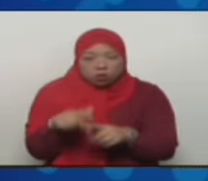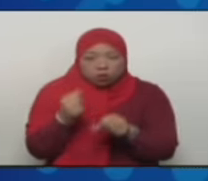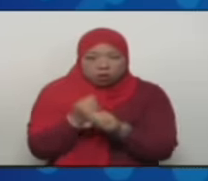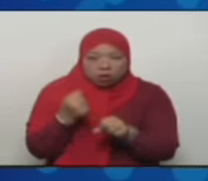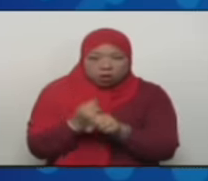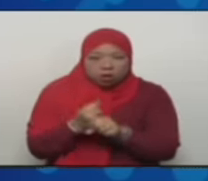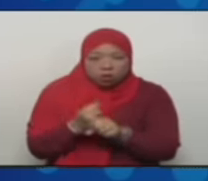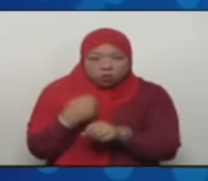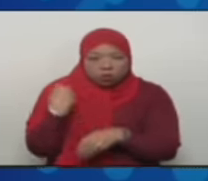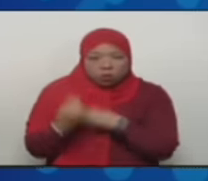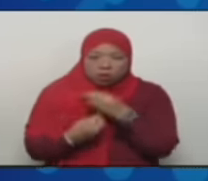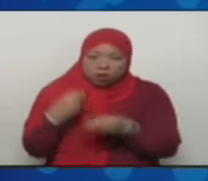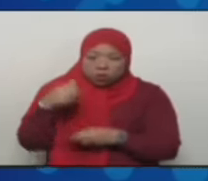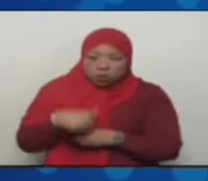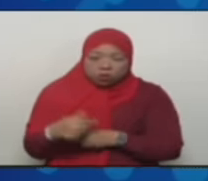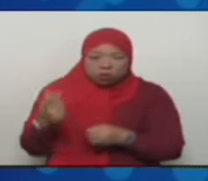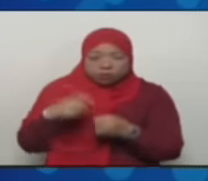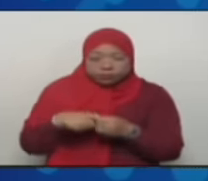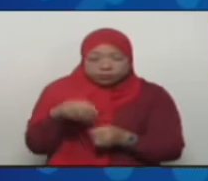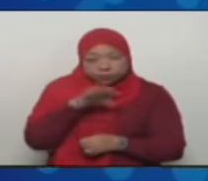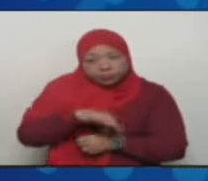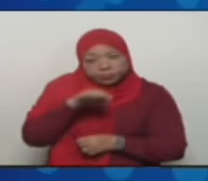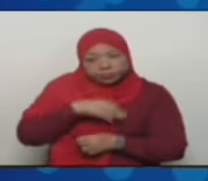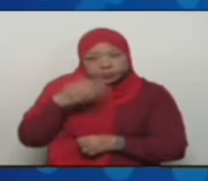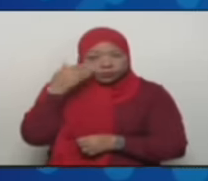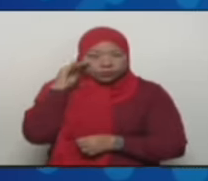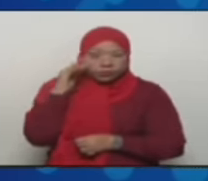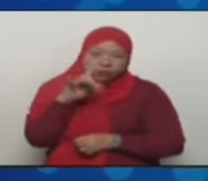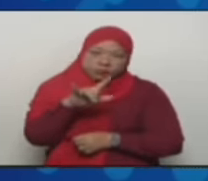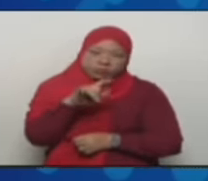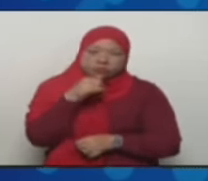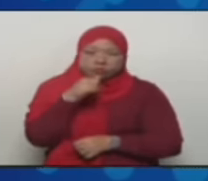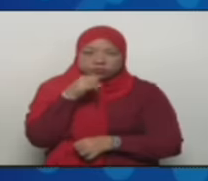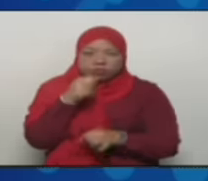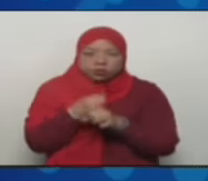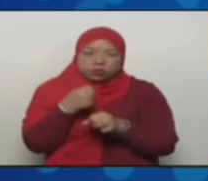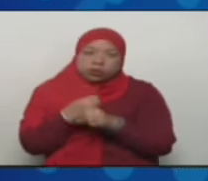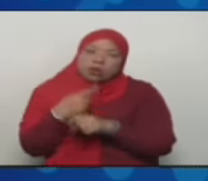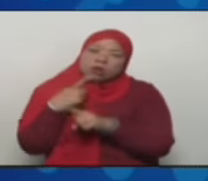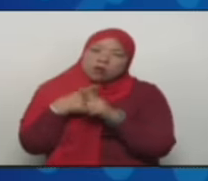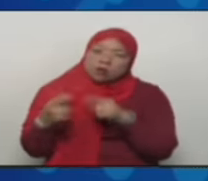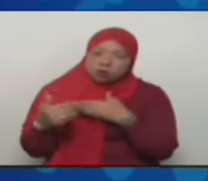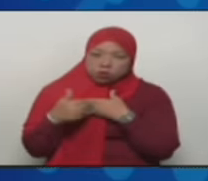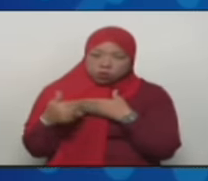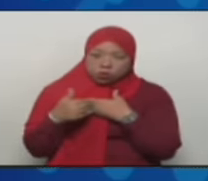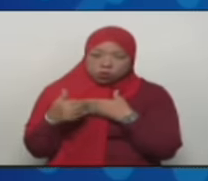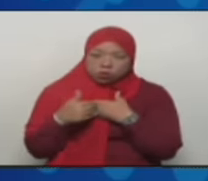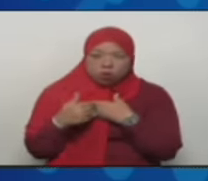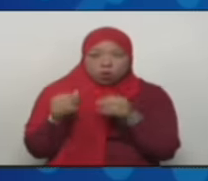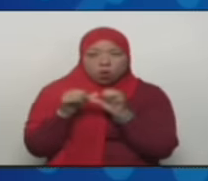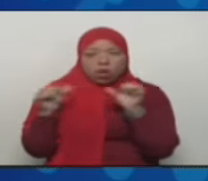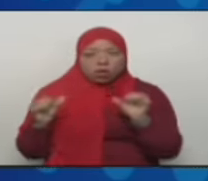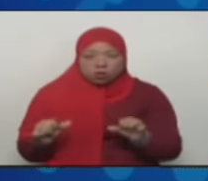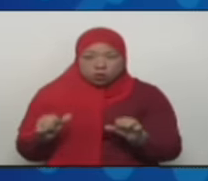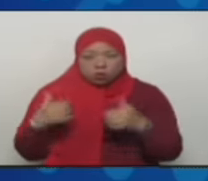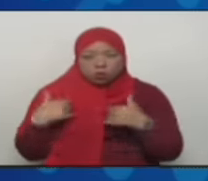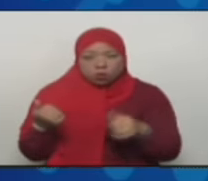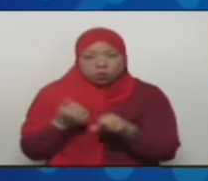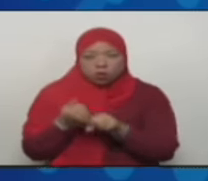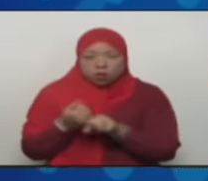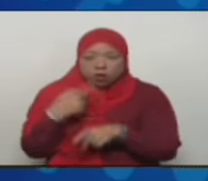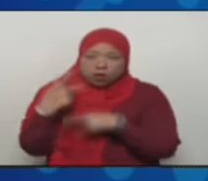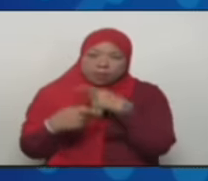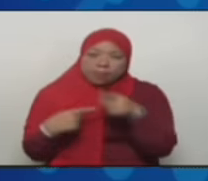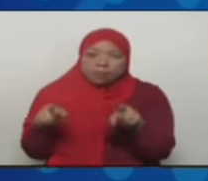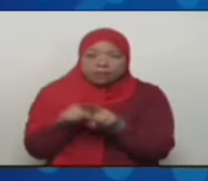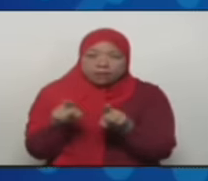cibernético es lo que se hace aquí a través de las redes sociales. Pero el otro ataque fue contra el sistema de transmisión y